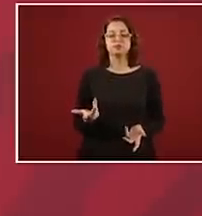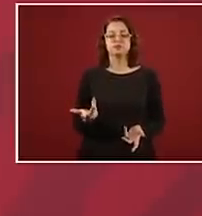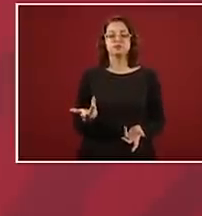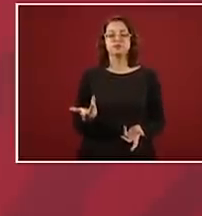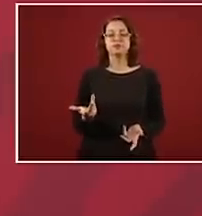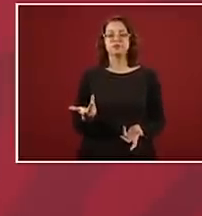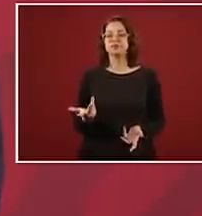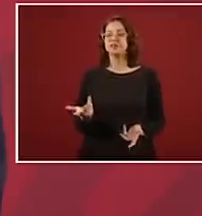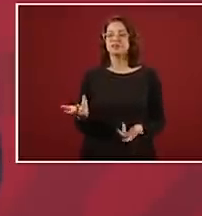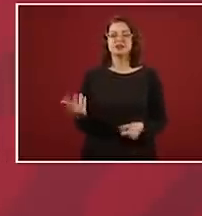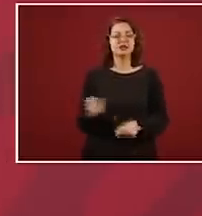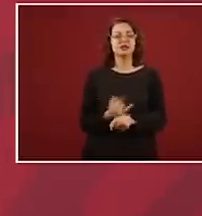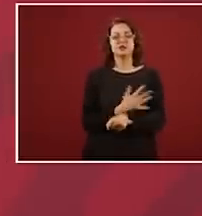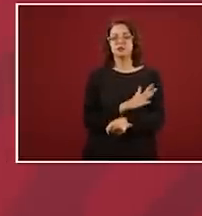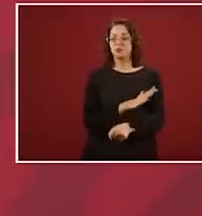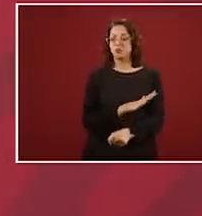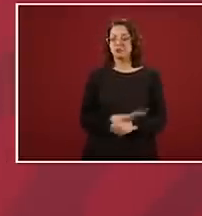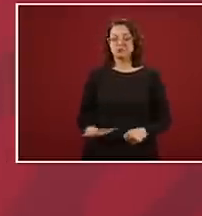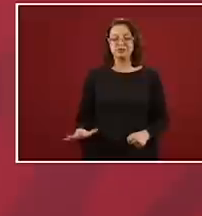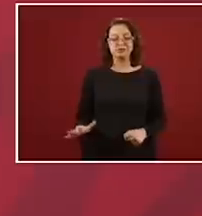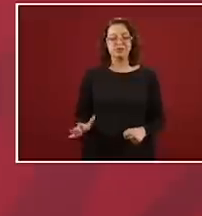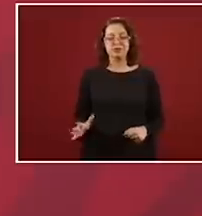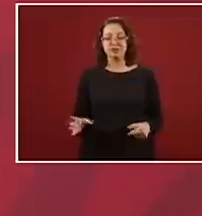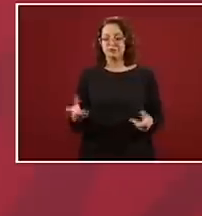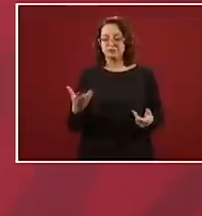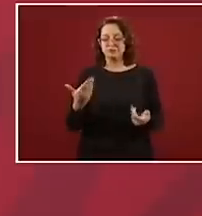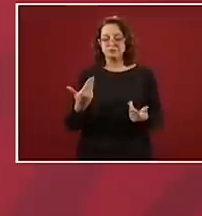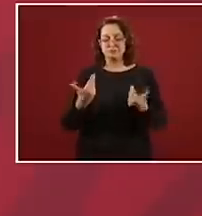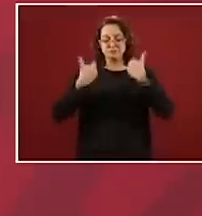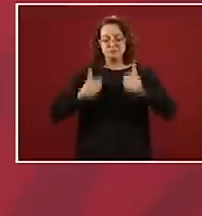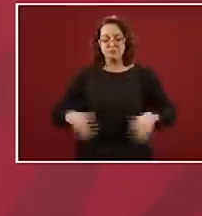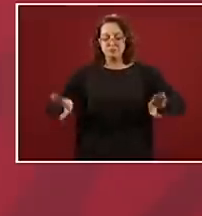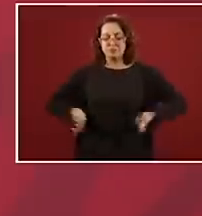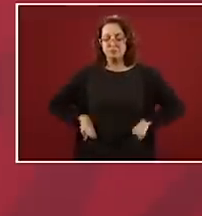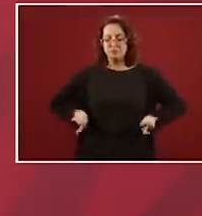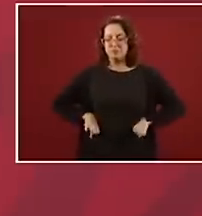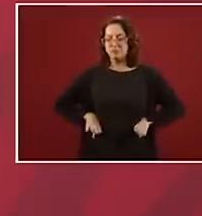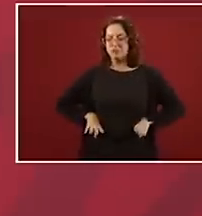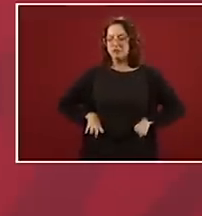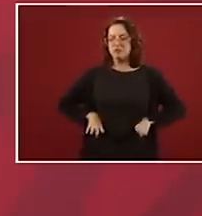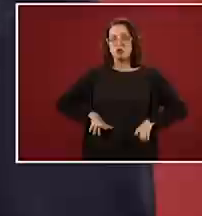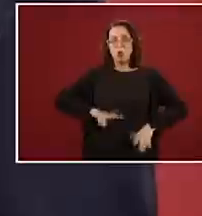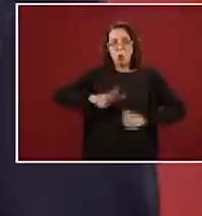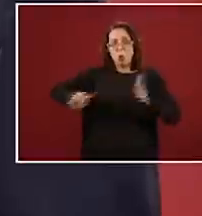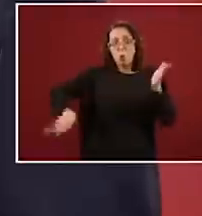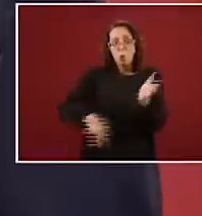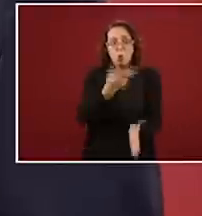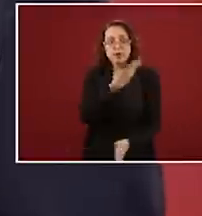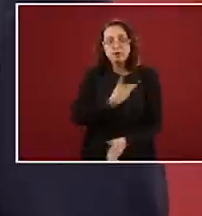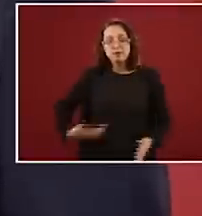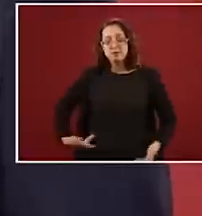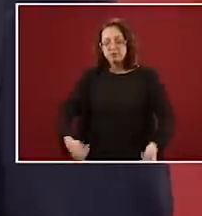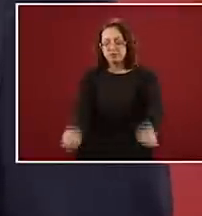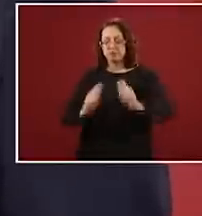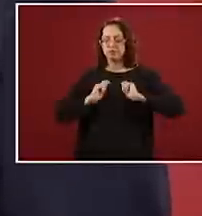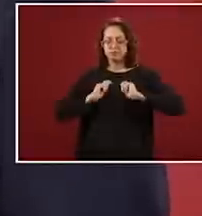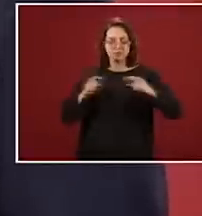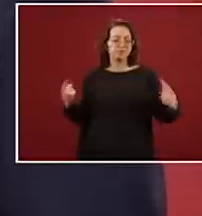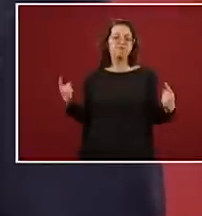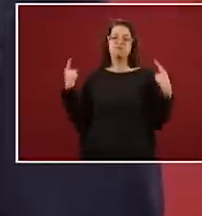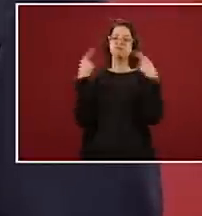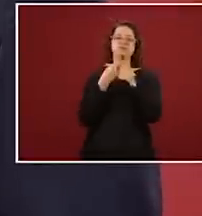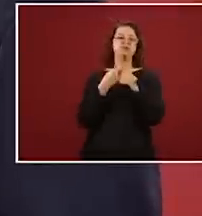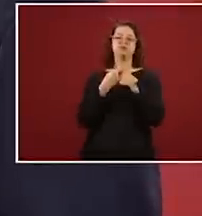sería contrario a nuestros principios el pensar en la reelección. Además,